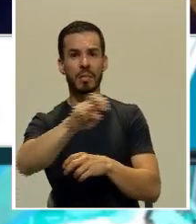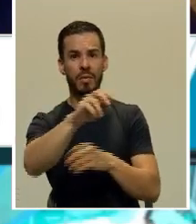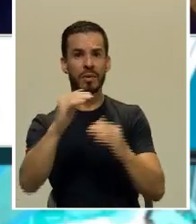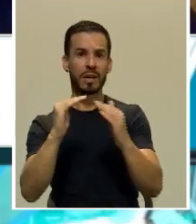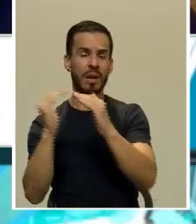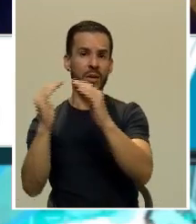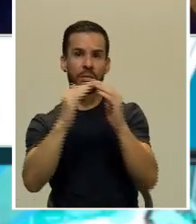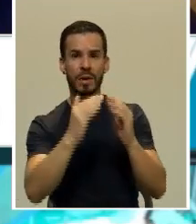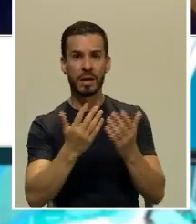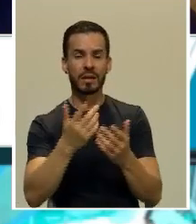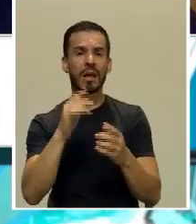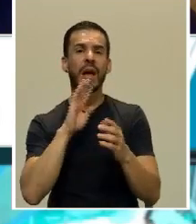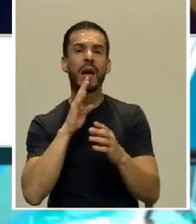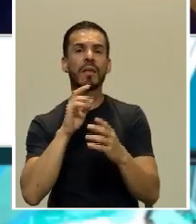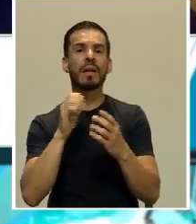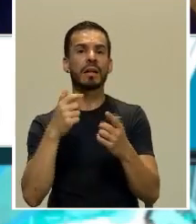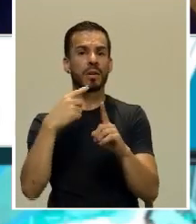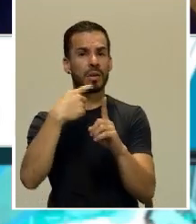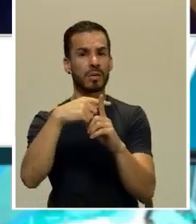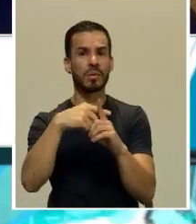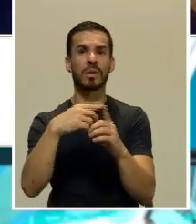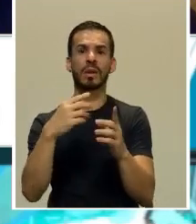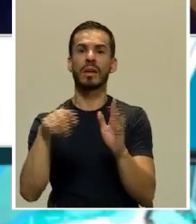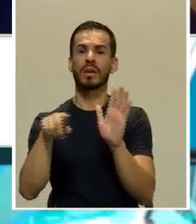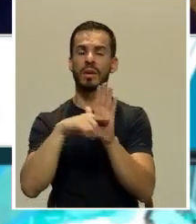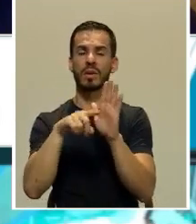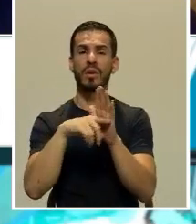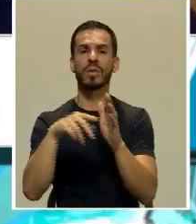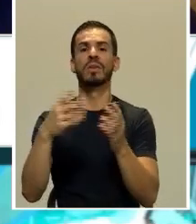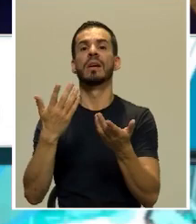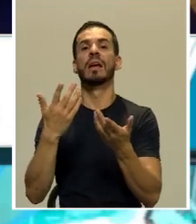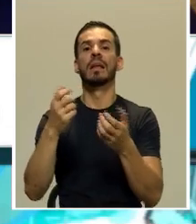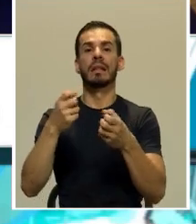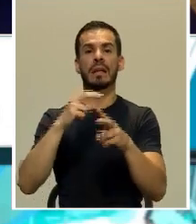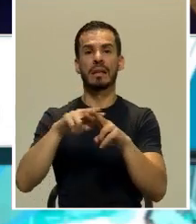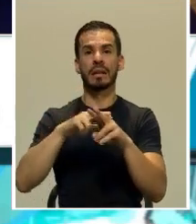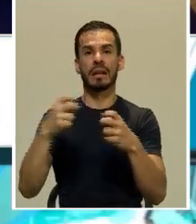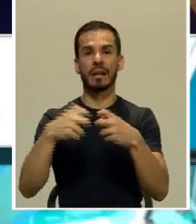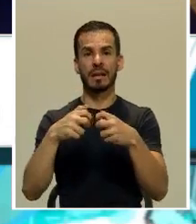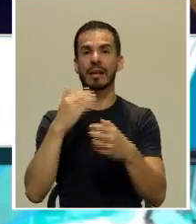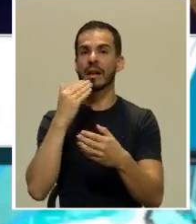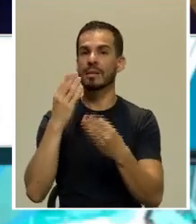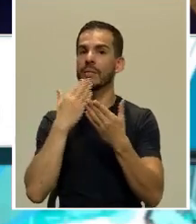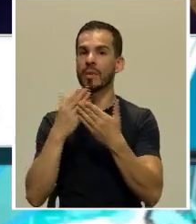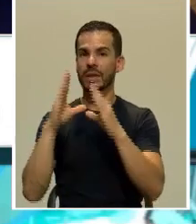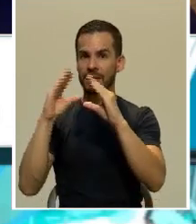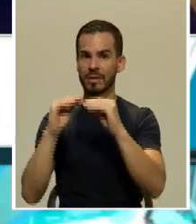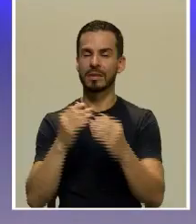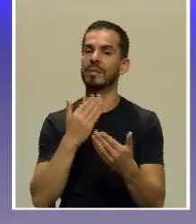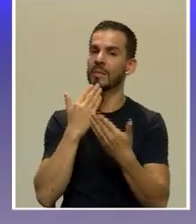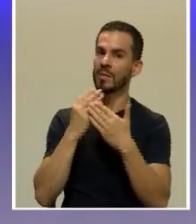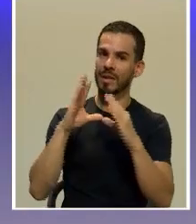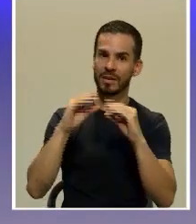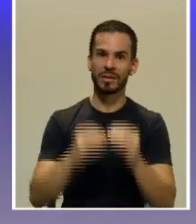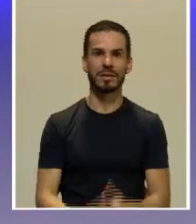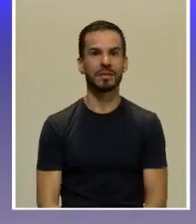urbana, hablando sobre los pros y contras del tren eléctrico. Gracias, buenas noches. Buenas